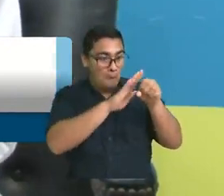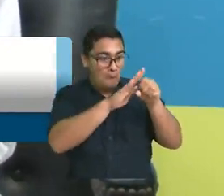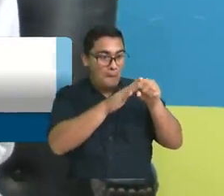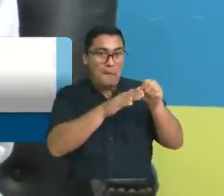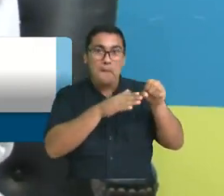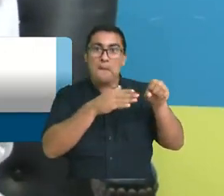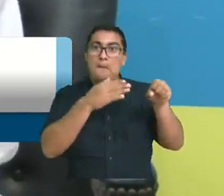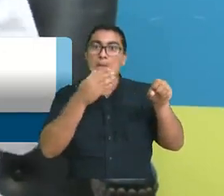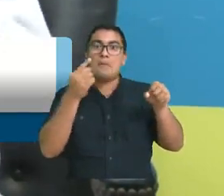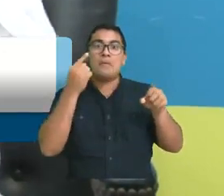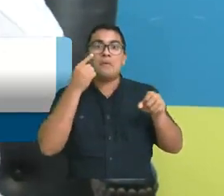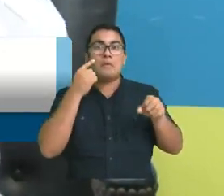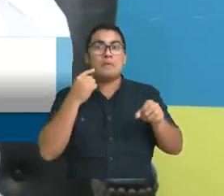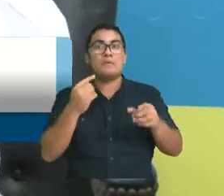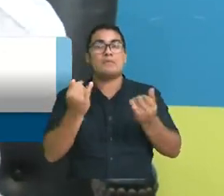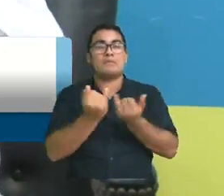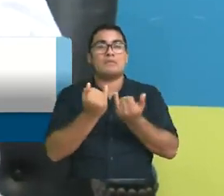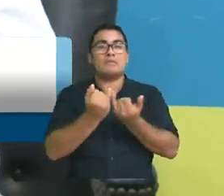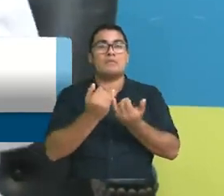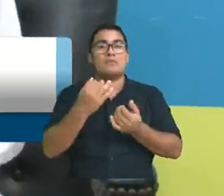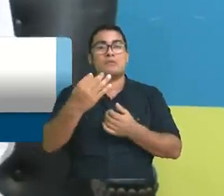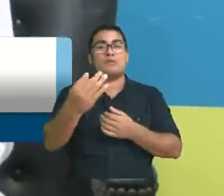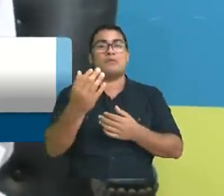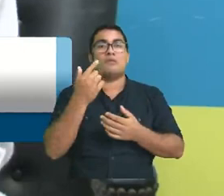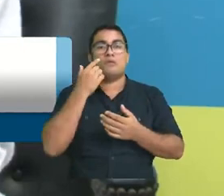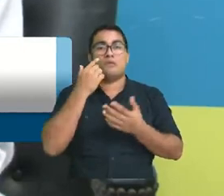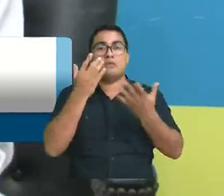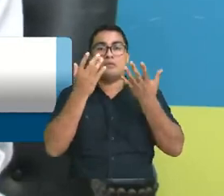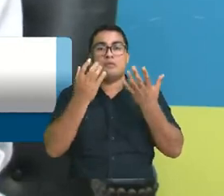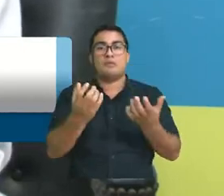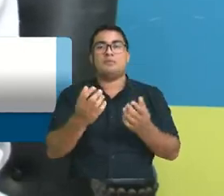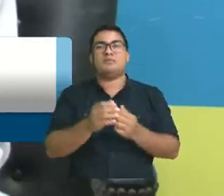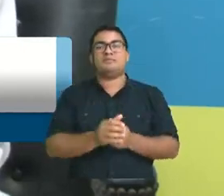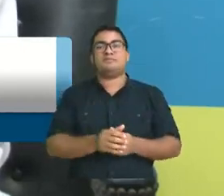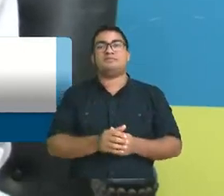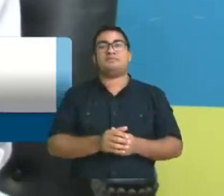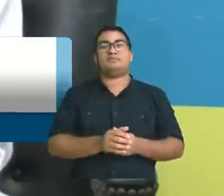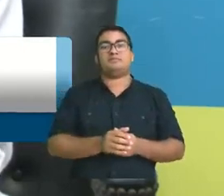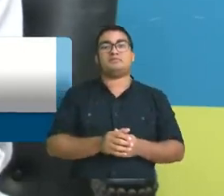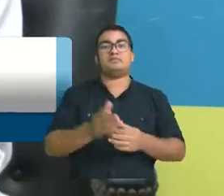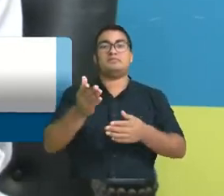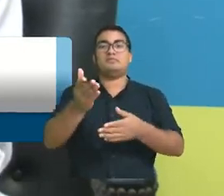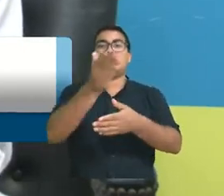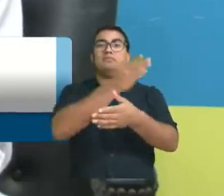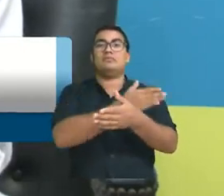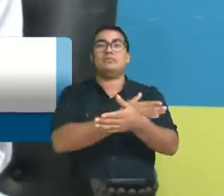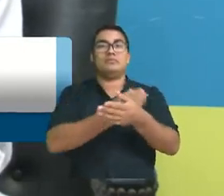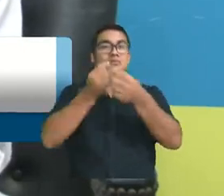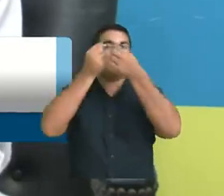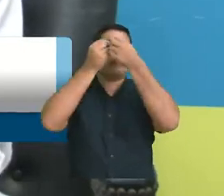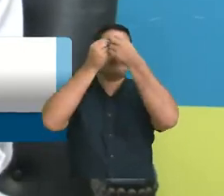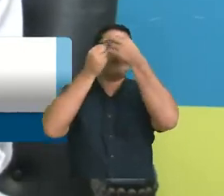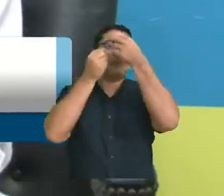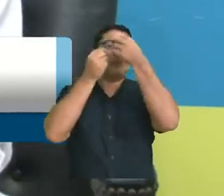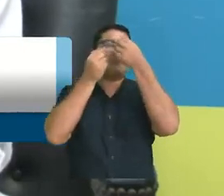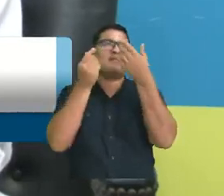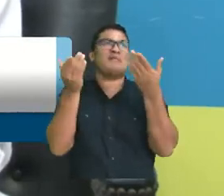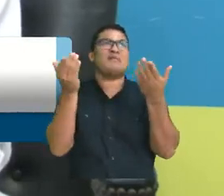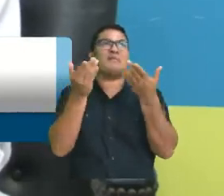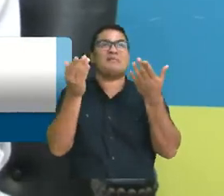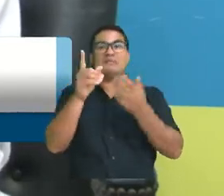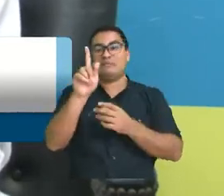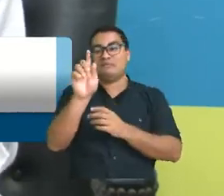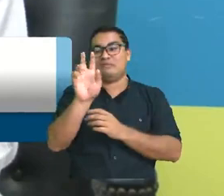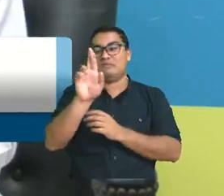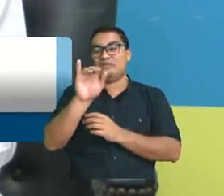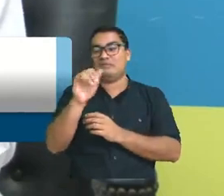van a producir a largo plazo un ojo seco. Lesiones cicatrizales, un paciente que haya sido sometido a una cirugía, por ejemplo, cirugía de pterigio.